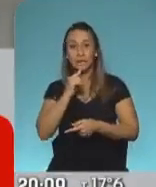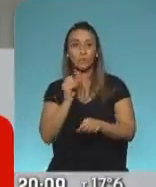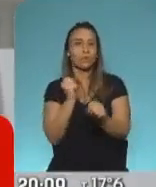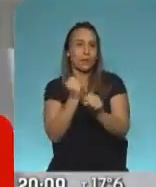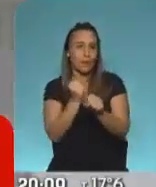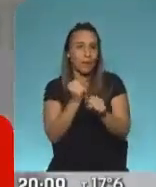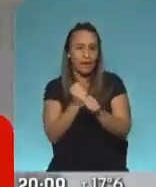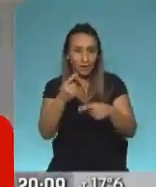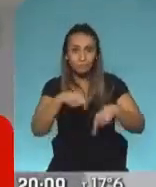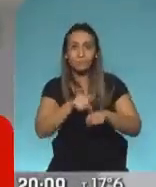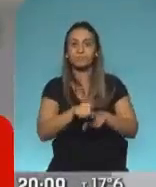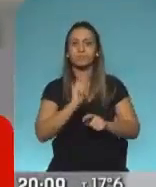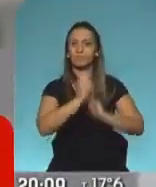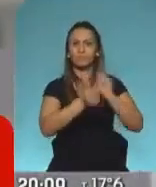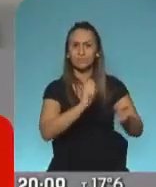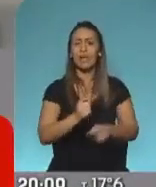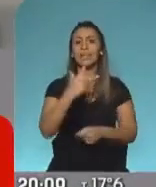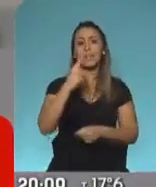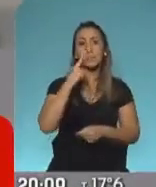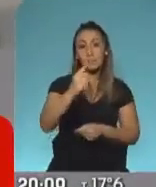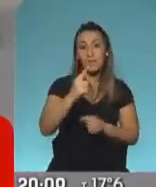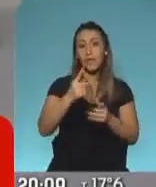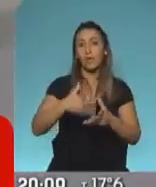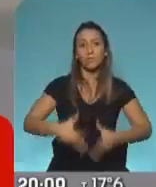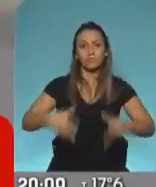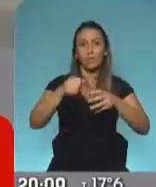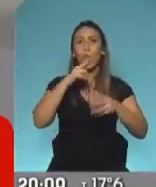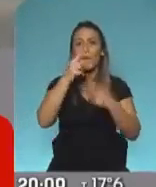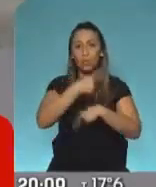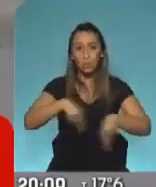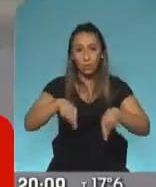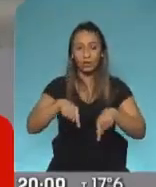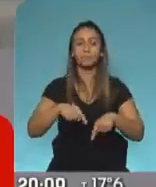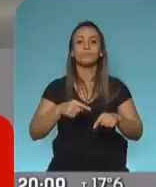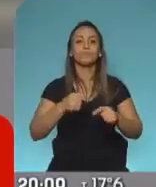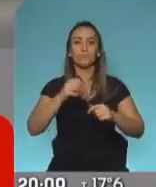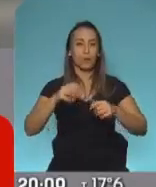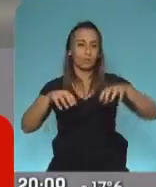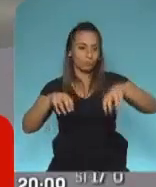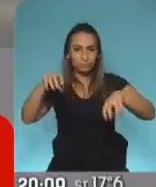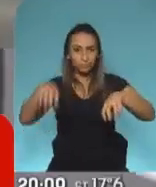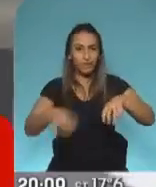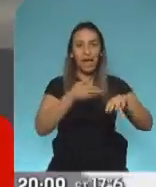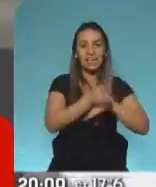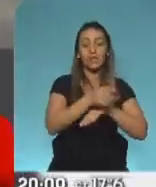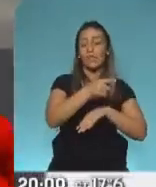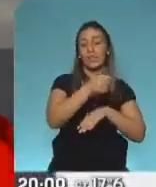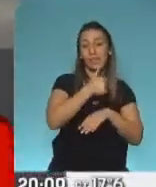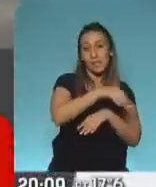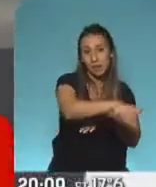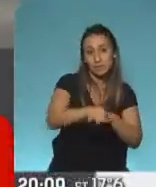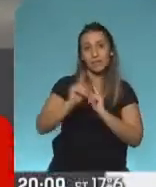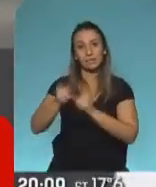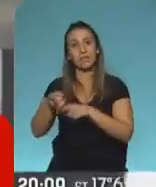de 3.000 bolsones de verdura y estarán en los accesos tanto de Quilmes como de Avellaneda. Este es un pequeño panorama de lo que